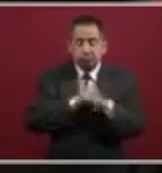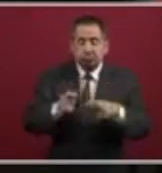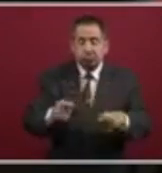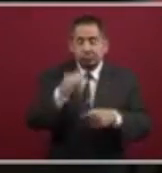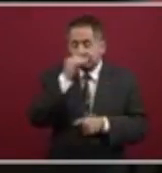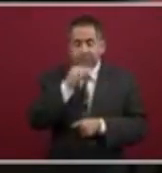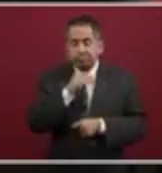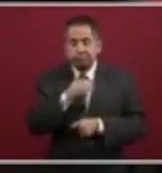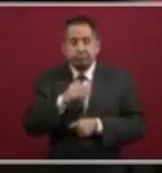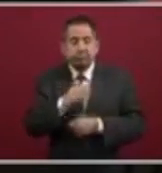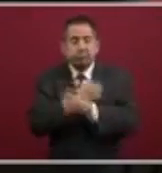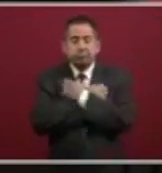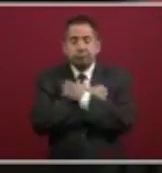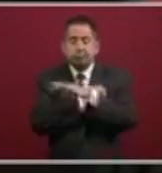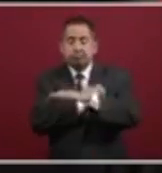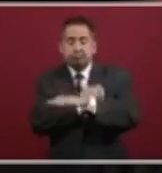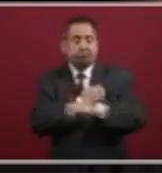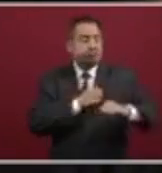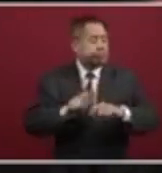la educación.